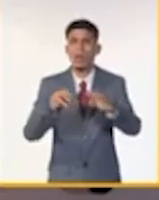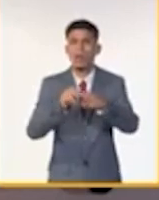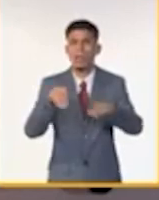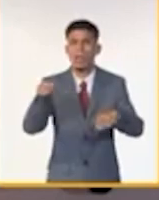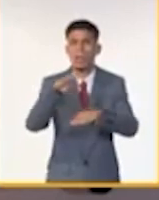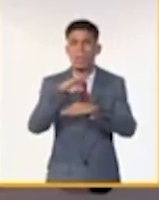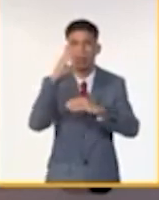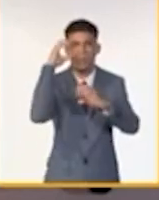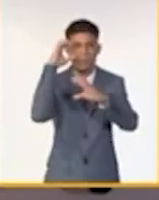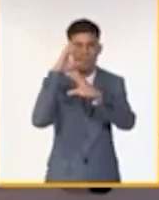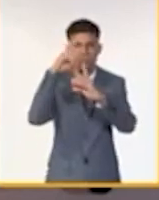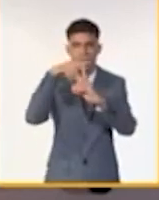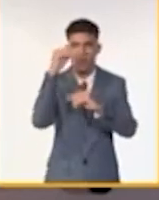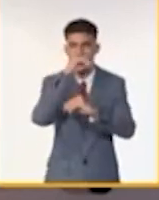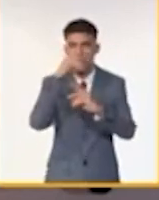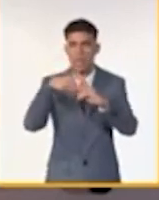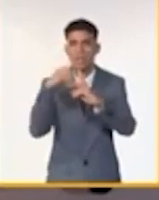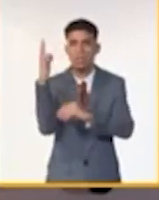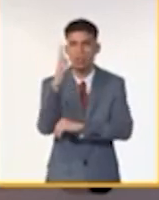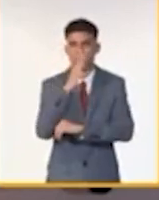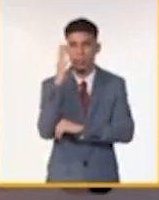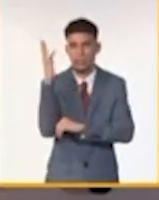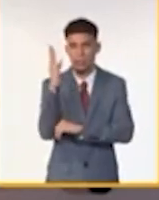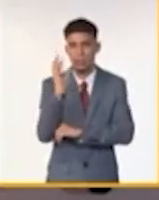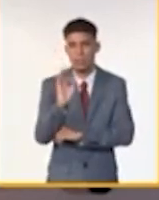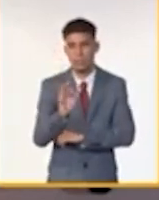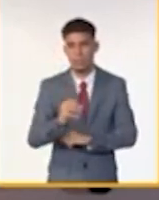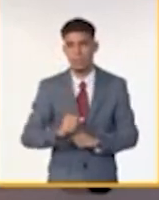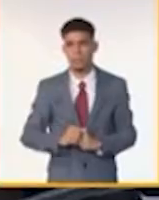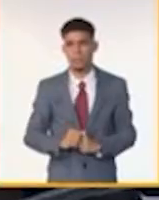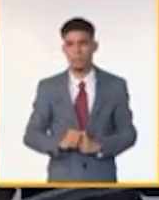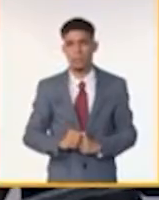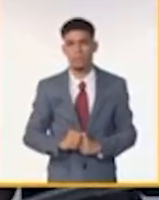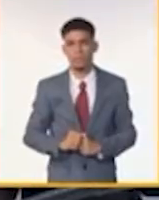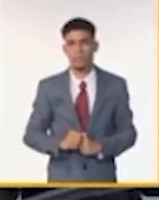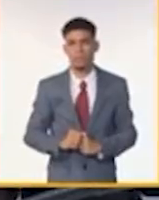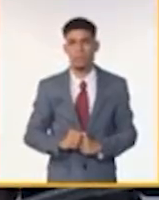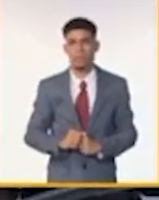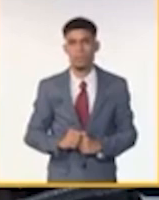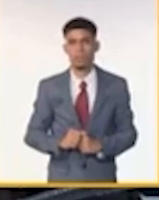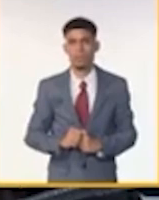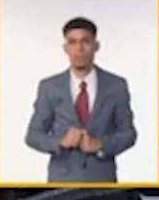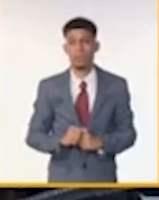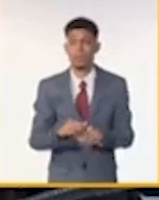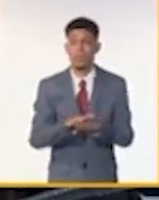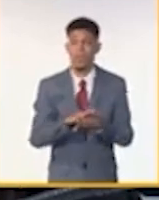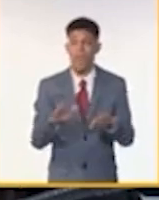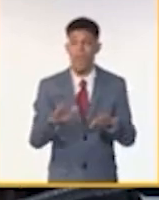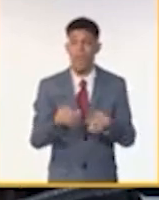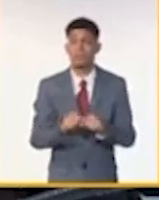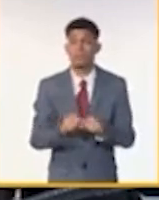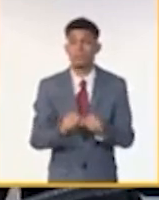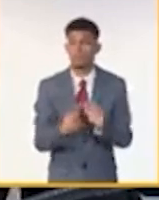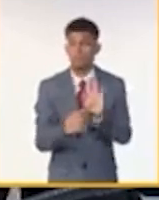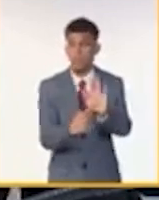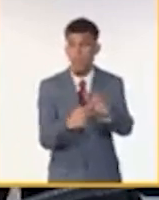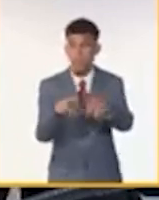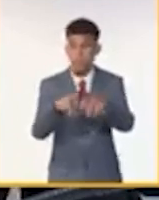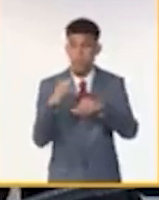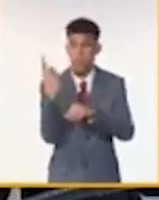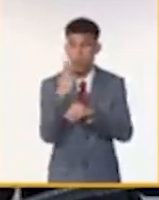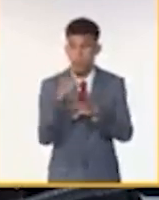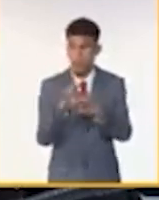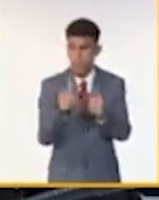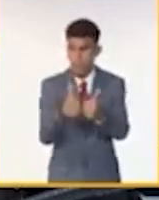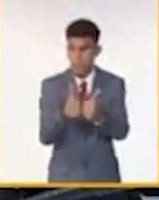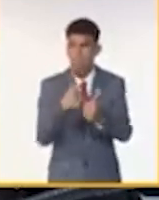viceministra que nos acompaña en tal en tal sentido ahora una vez que eso entró a la asamblea Qué pasó Bueno luego